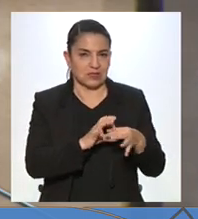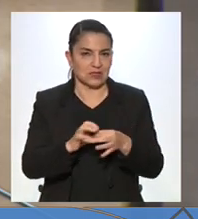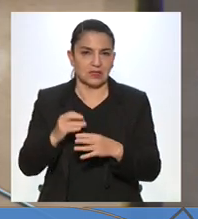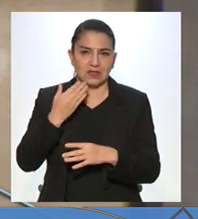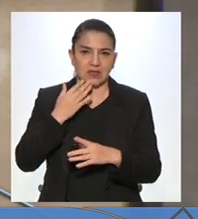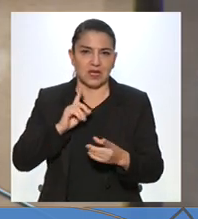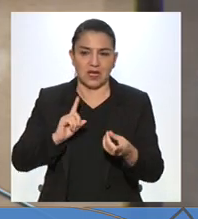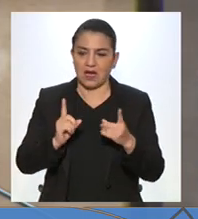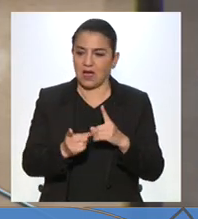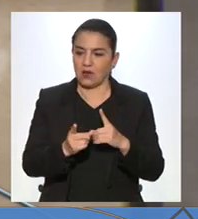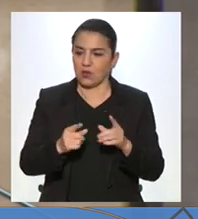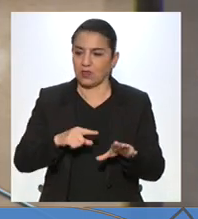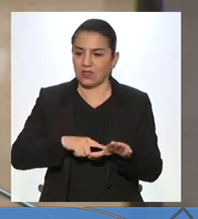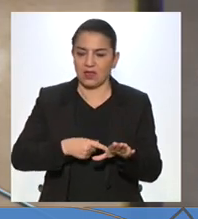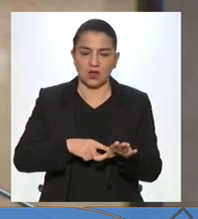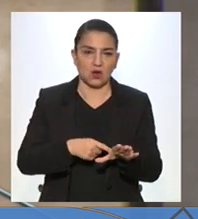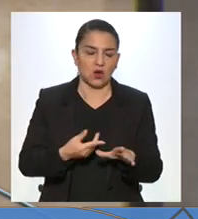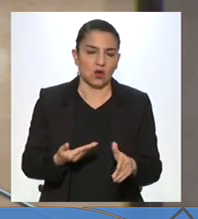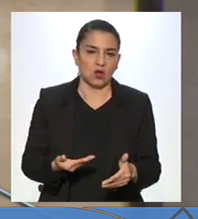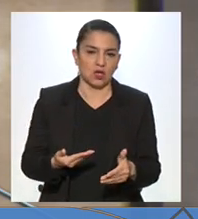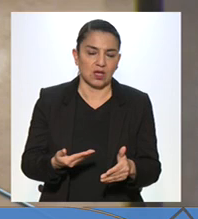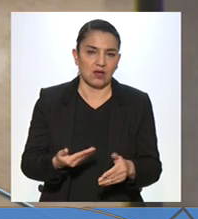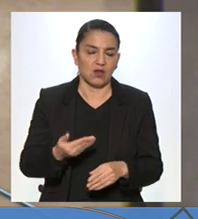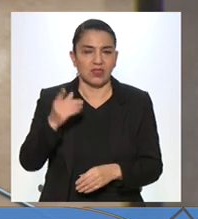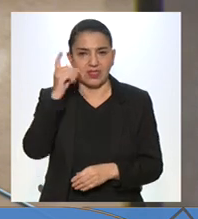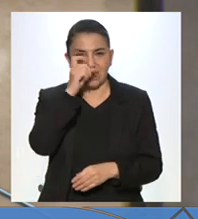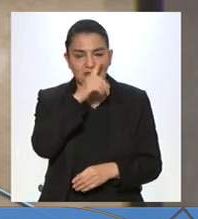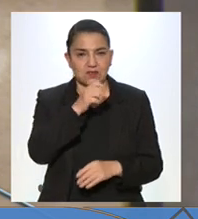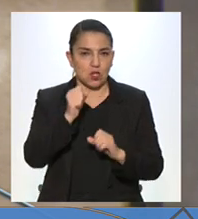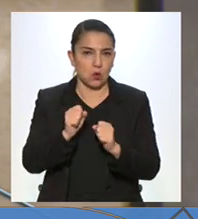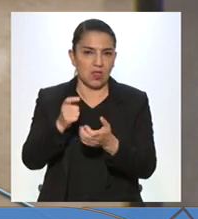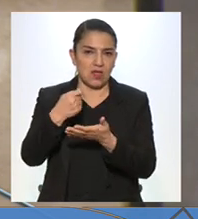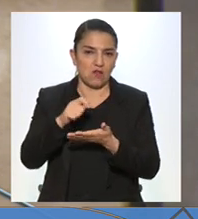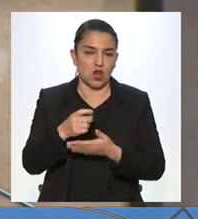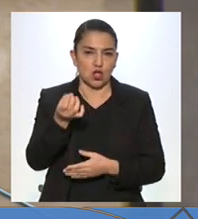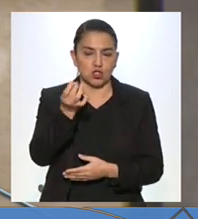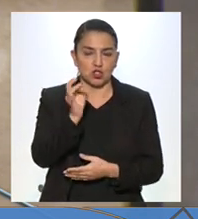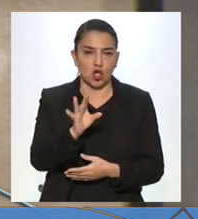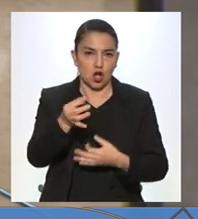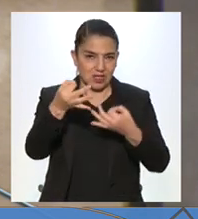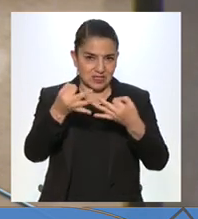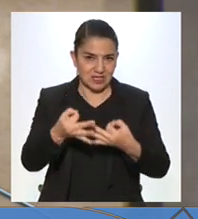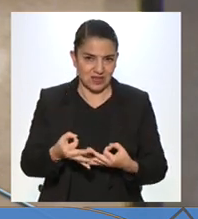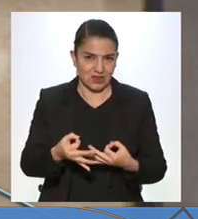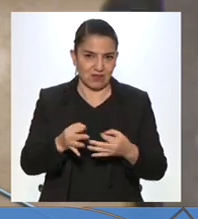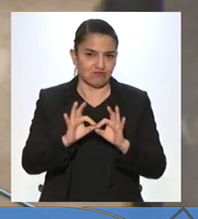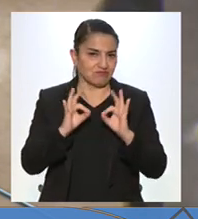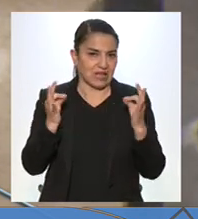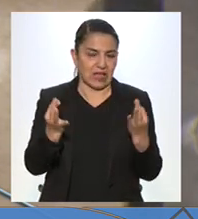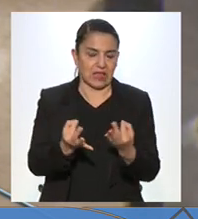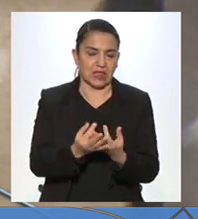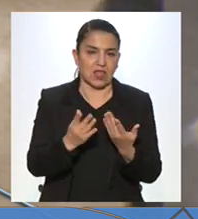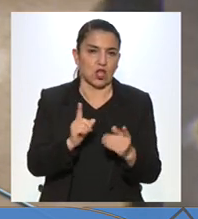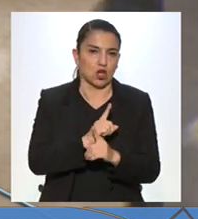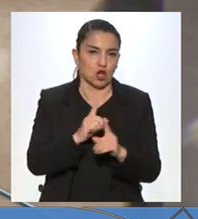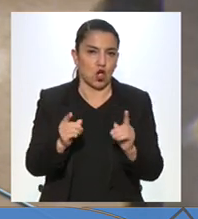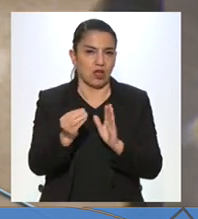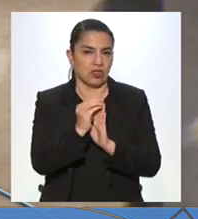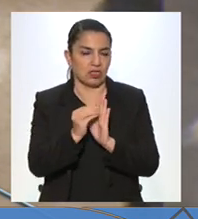cambio tecnológico. Es difícil de poder evaluarlo solo a partir de las cifras globales, entonces no es un